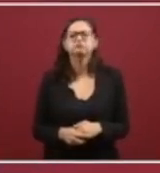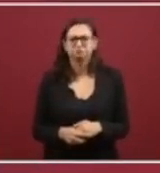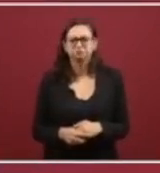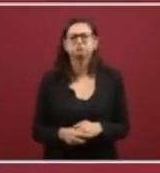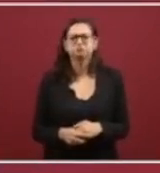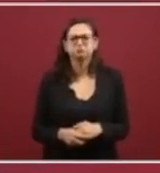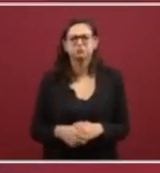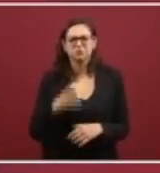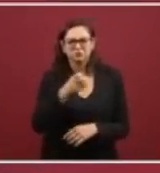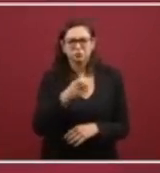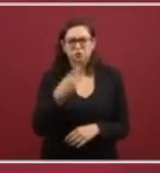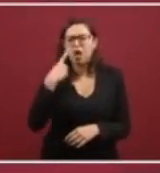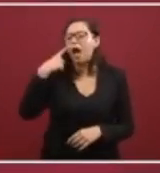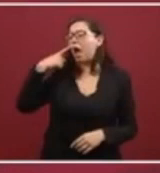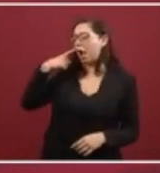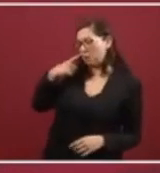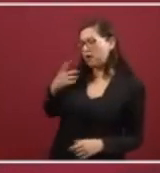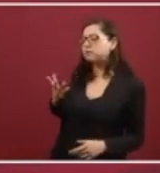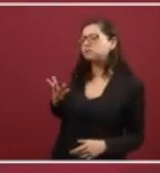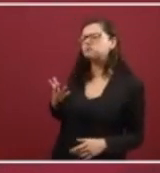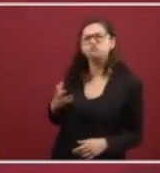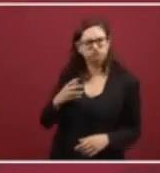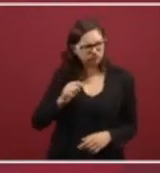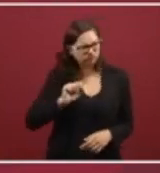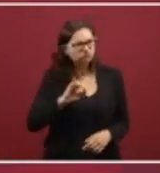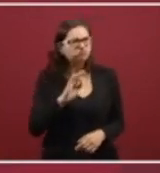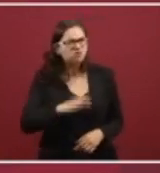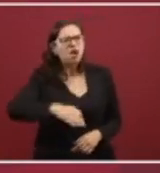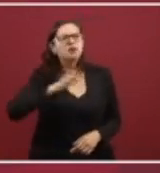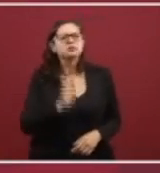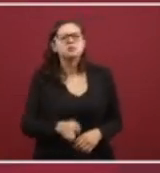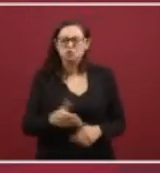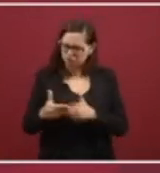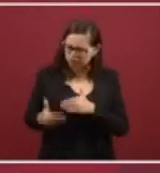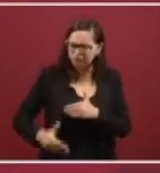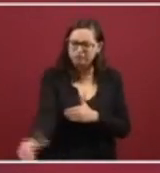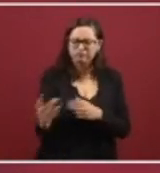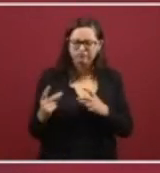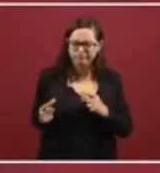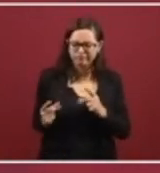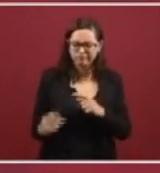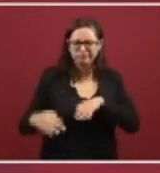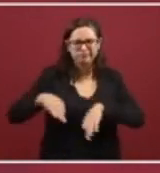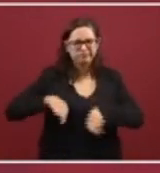aceptamos el desafío y estamos trabajando para